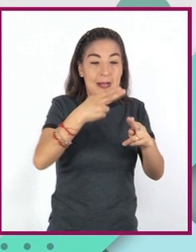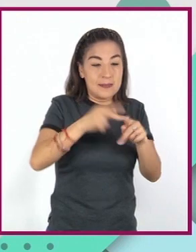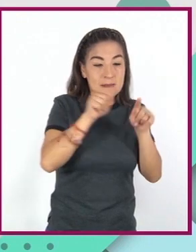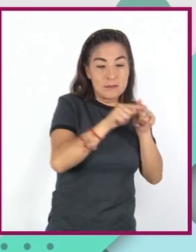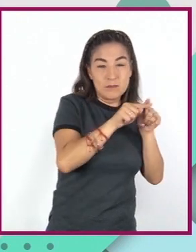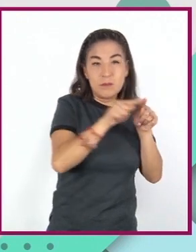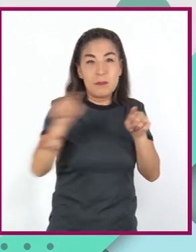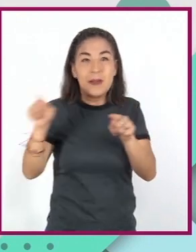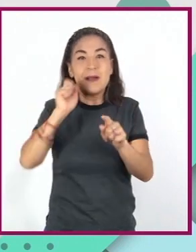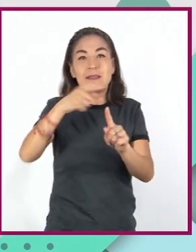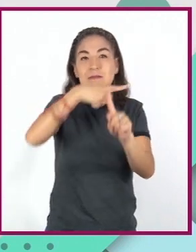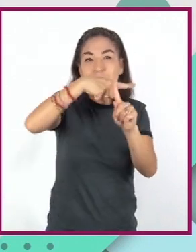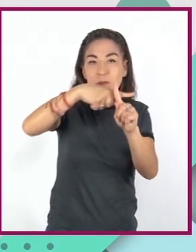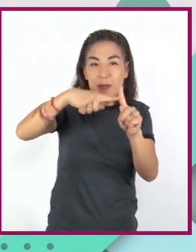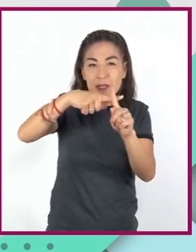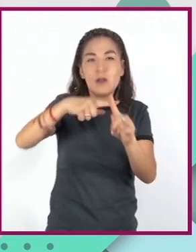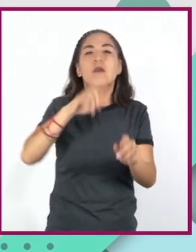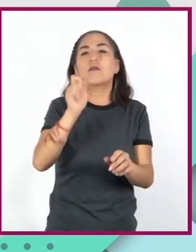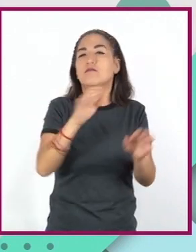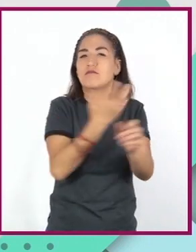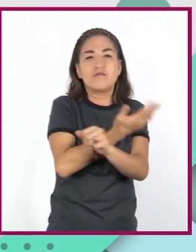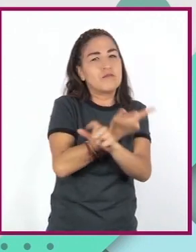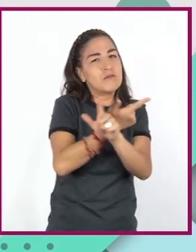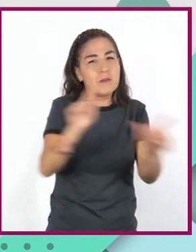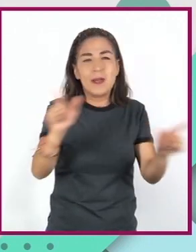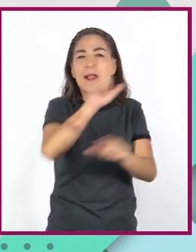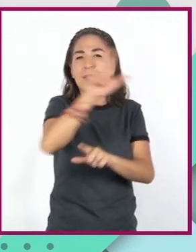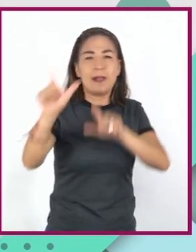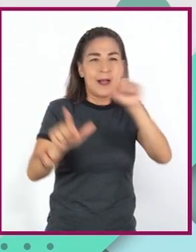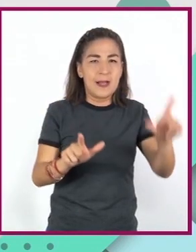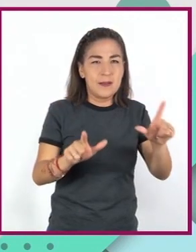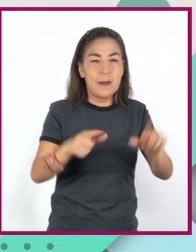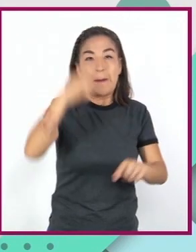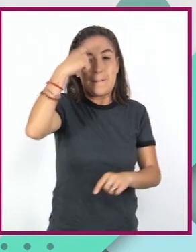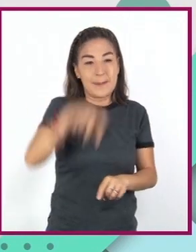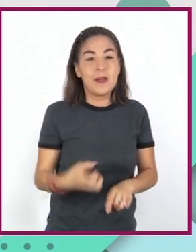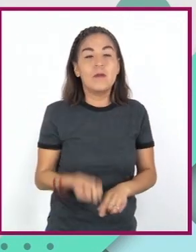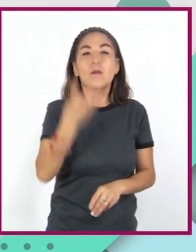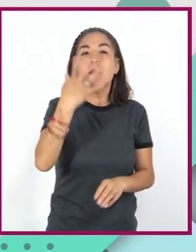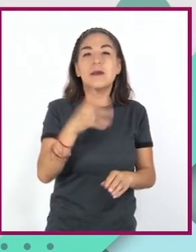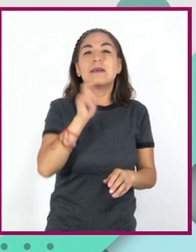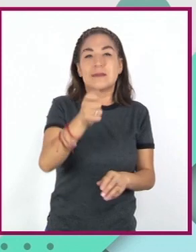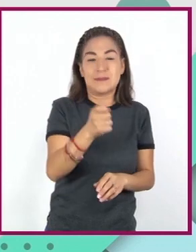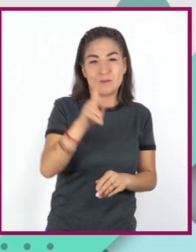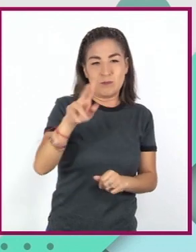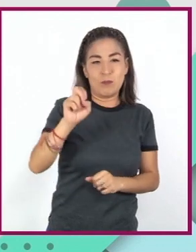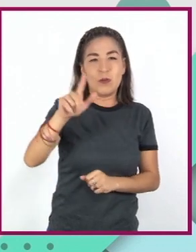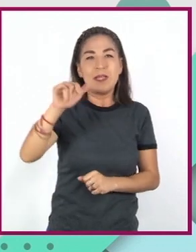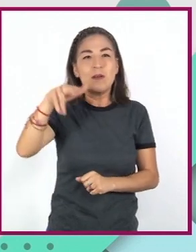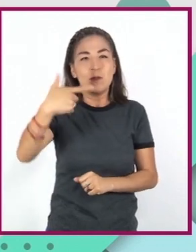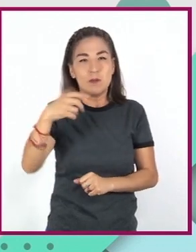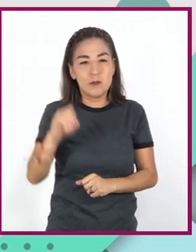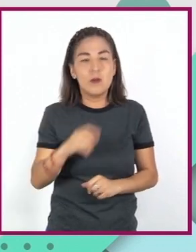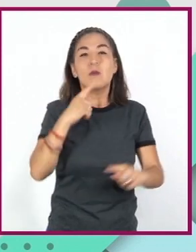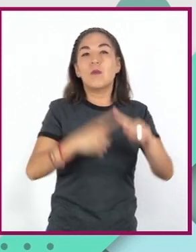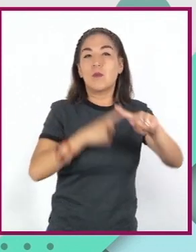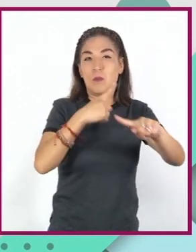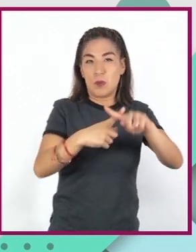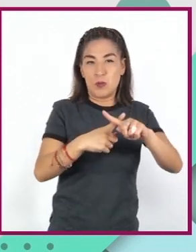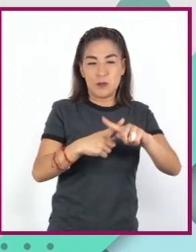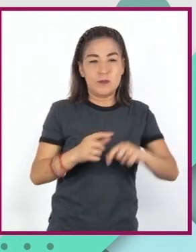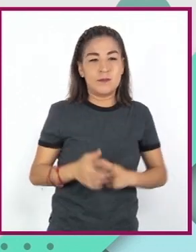de cualquiera de sus lados. Para determinar el área de un polígono regular, se multiplica